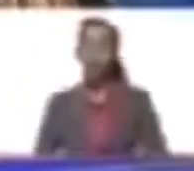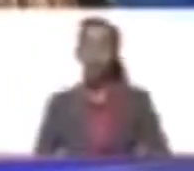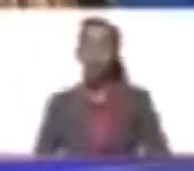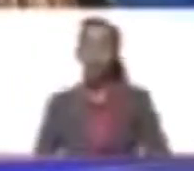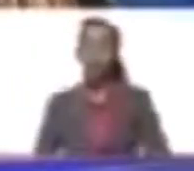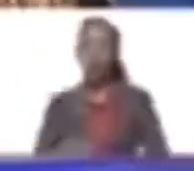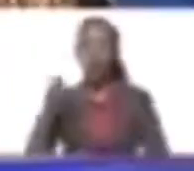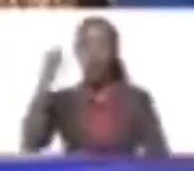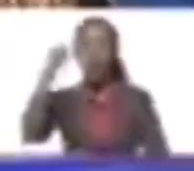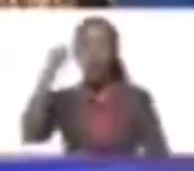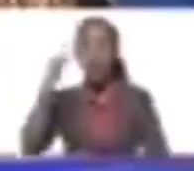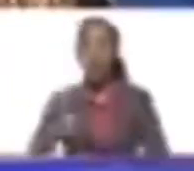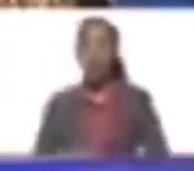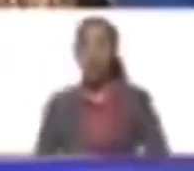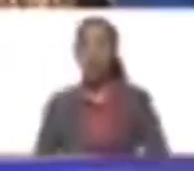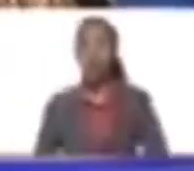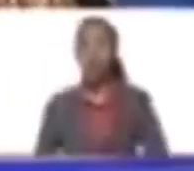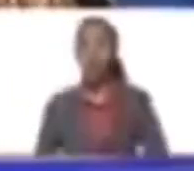Por día,